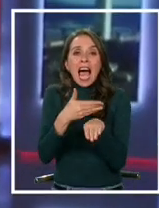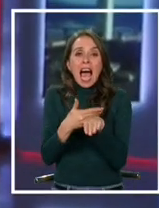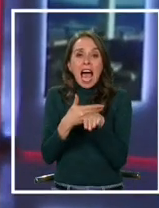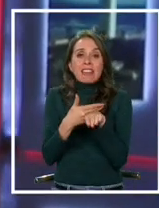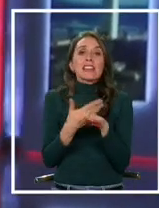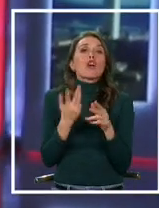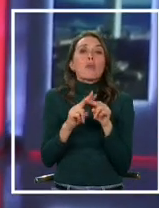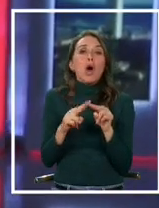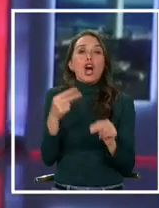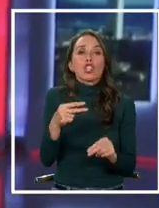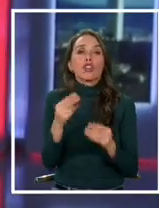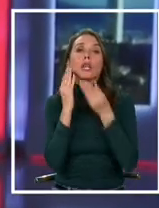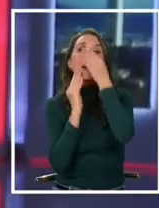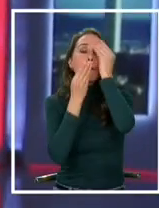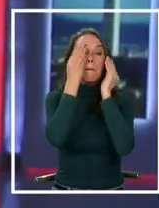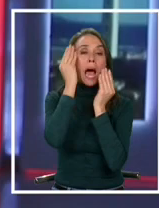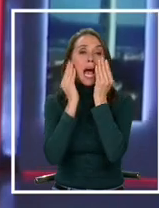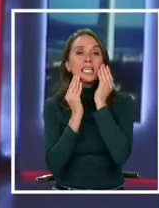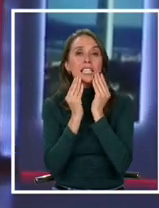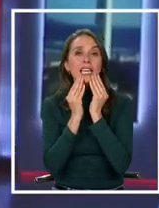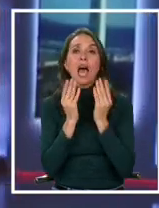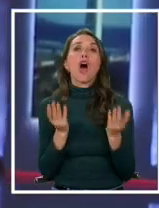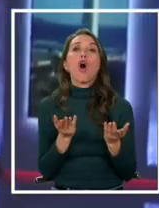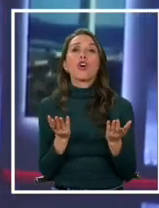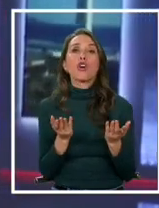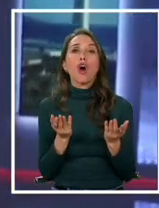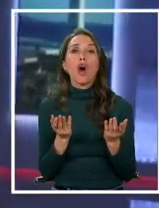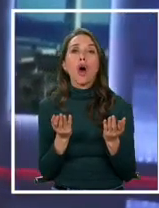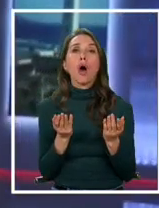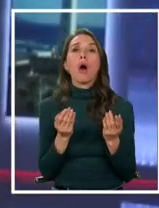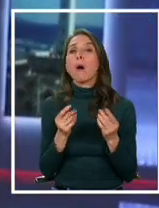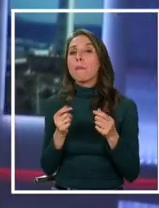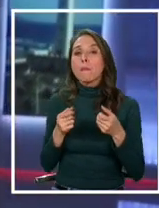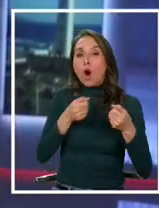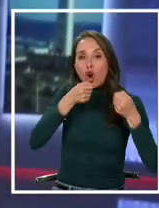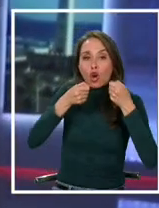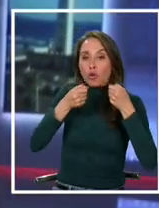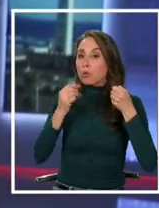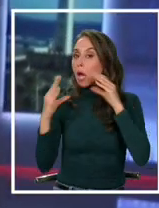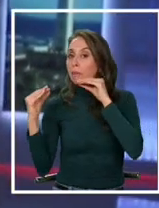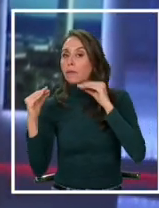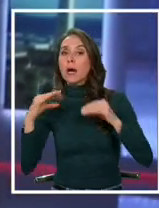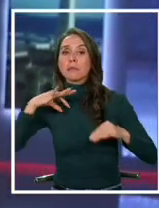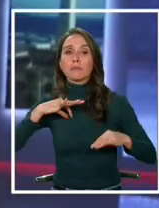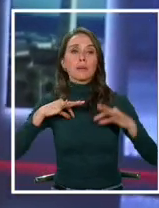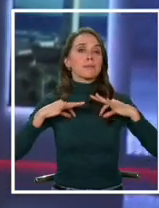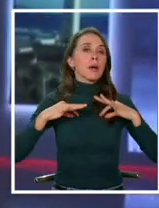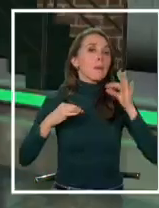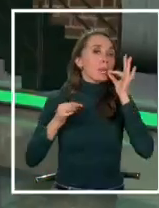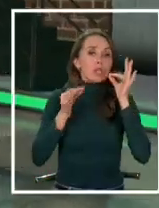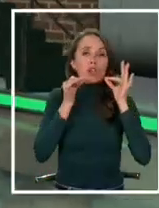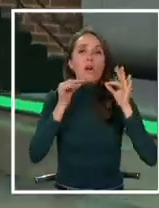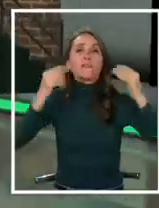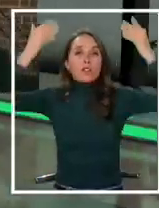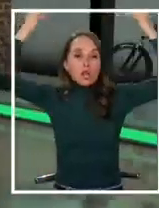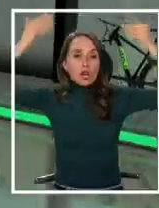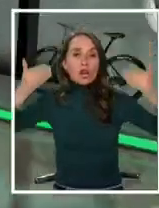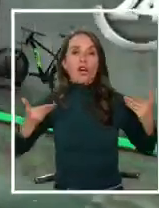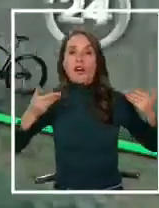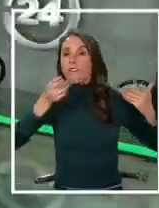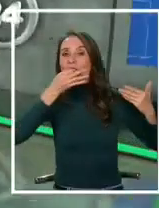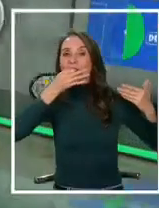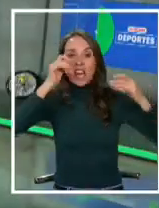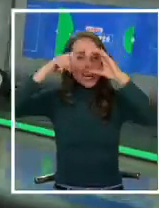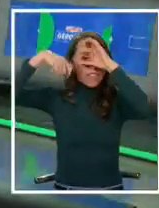a un noticiero maquillaje como nos microfone los conductores también todas las labores aquí el croma de deporte se